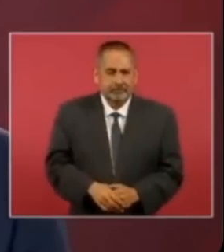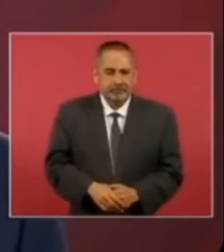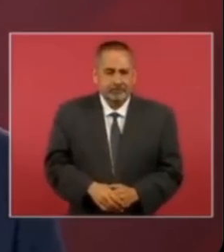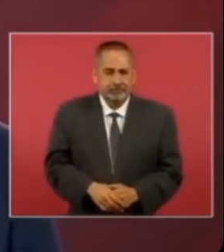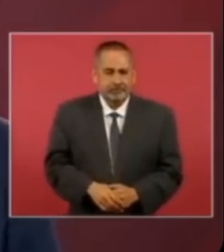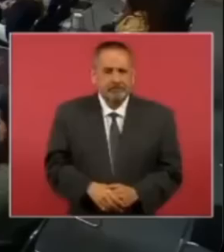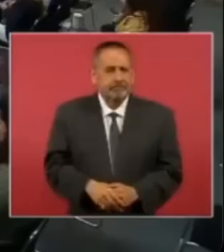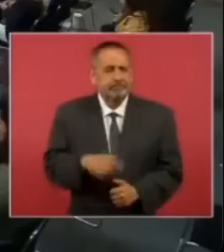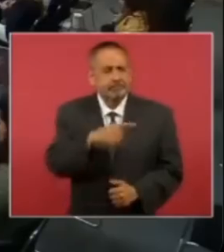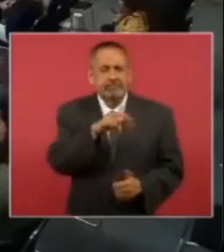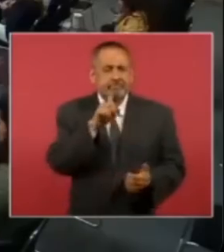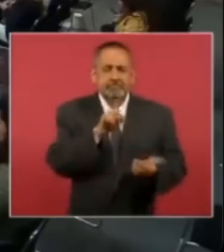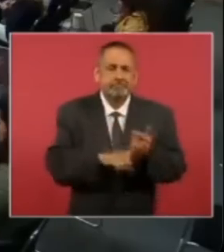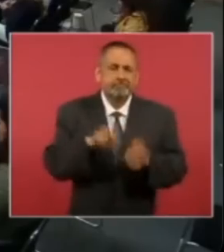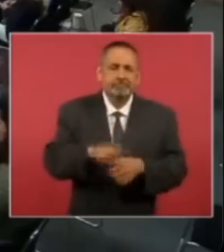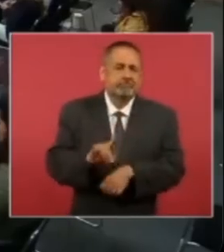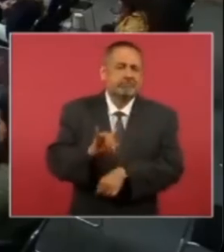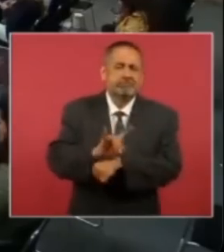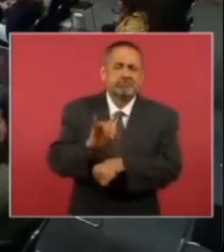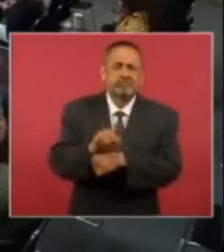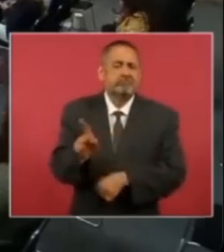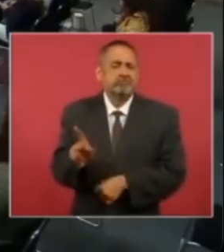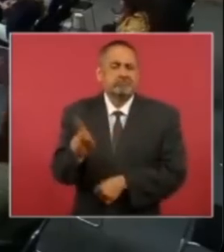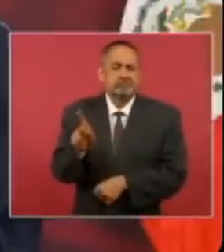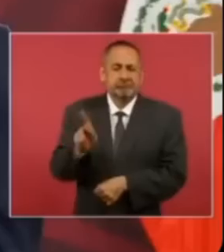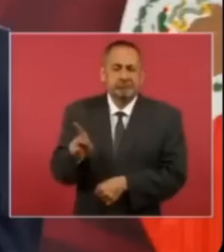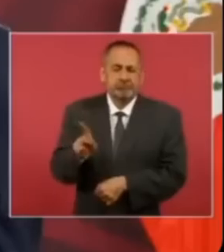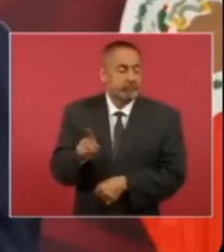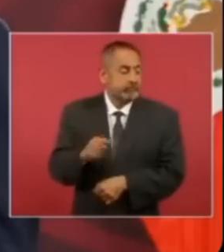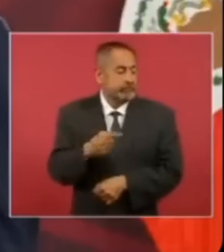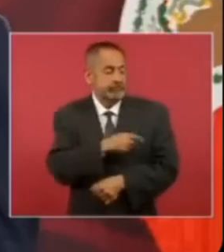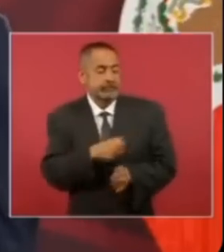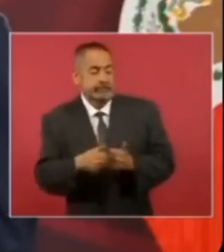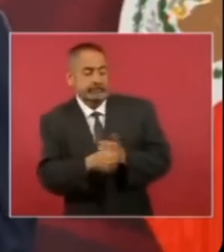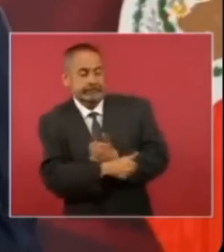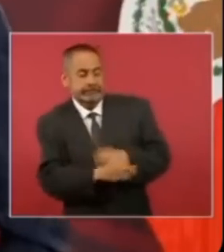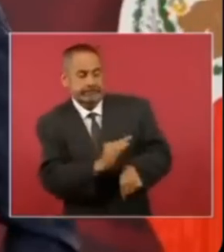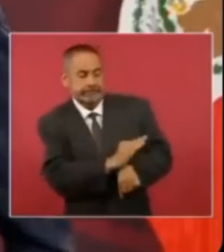Nada más era una fachada para encubrir